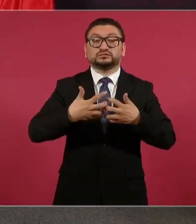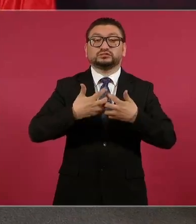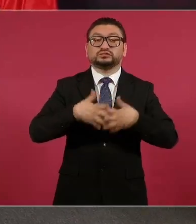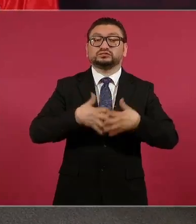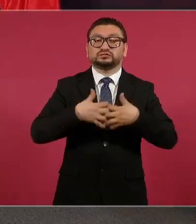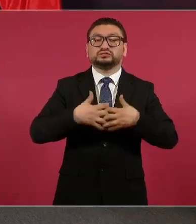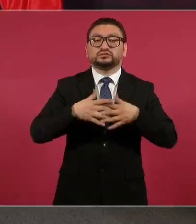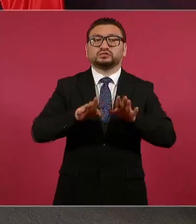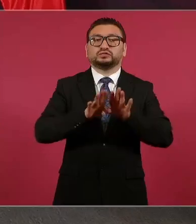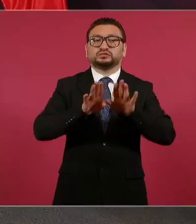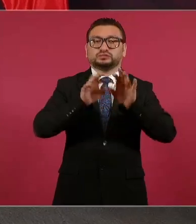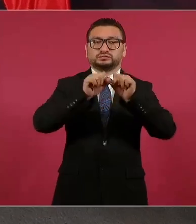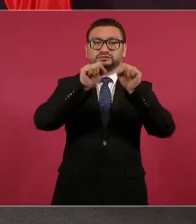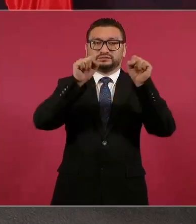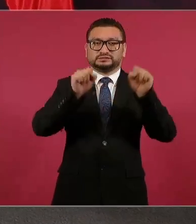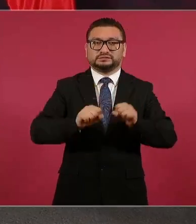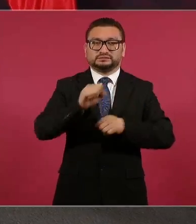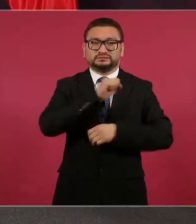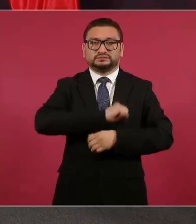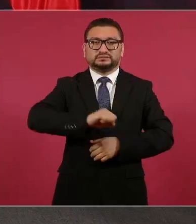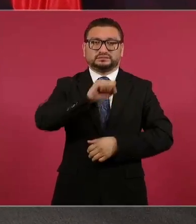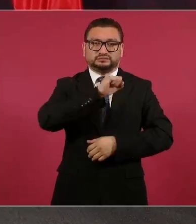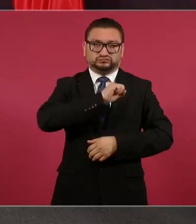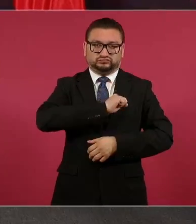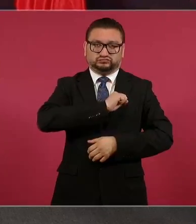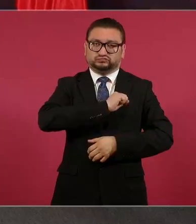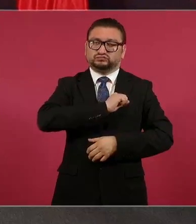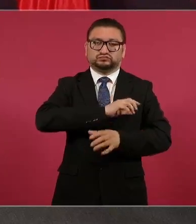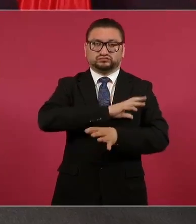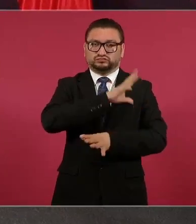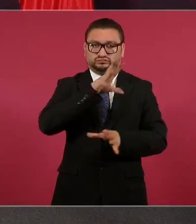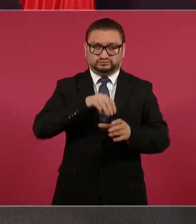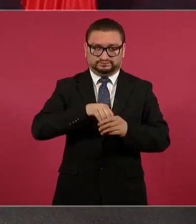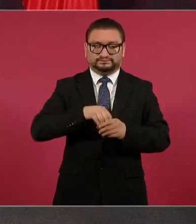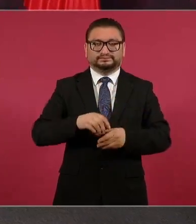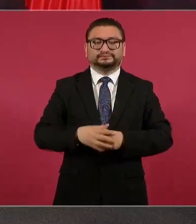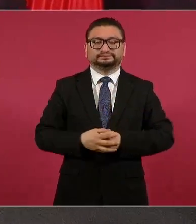de todo el sistema de salud pública,